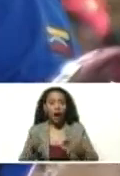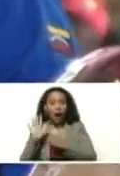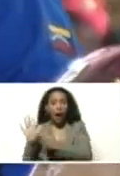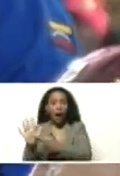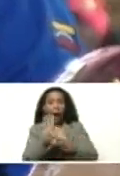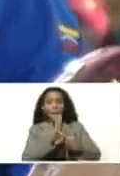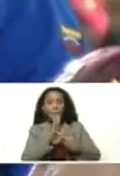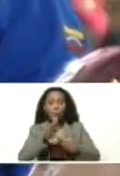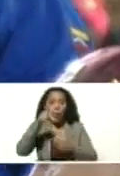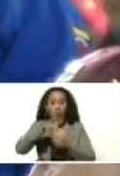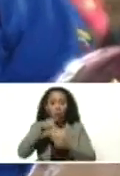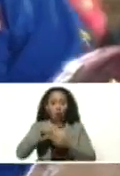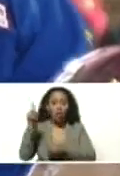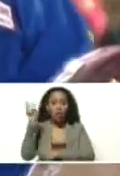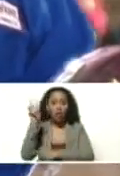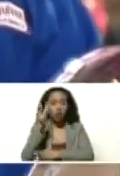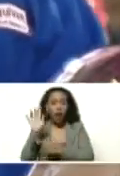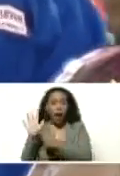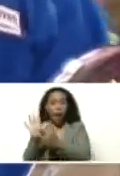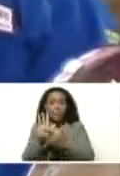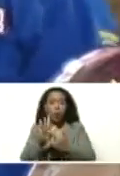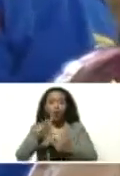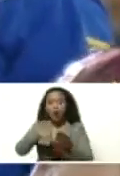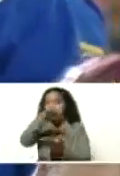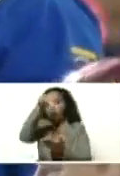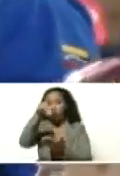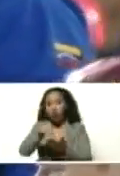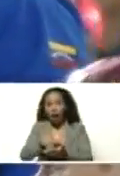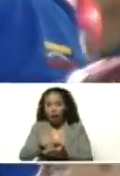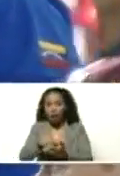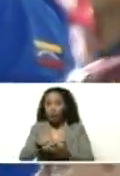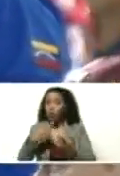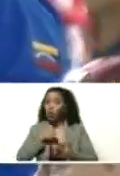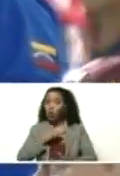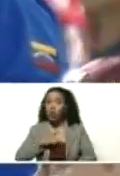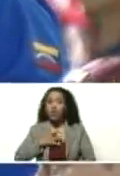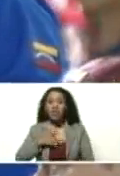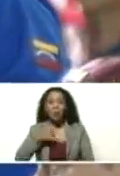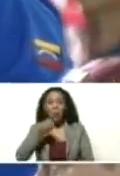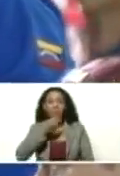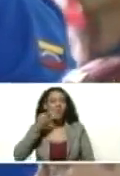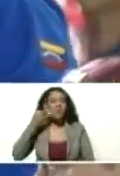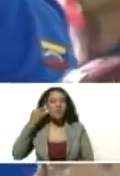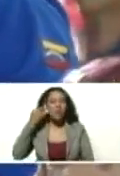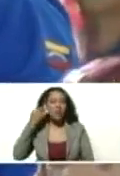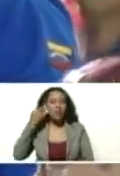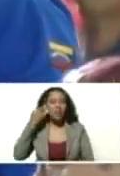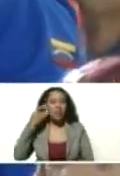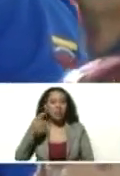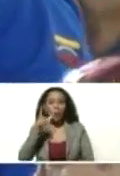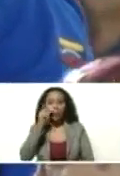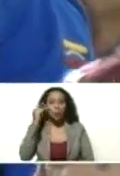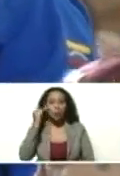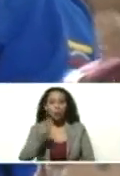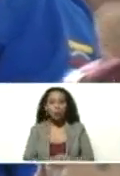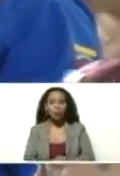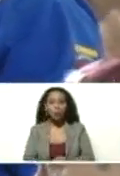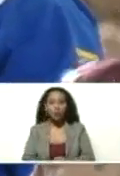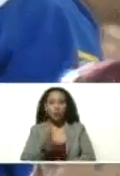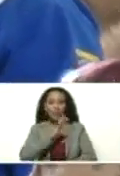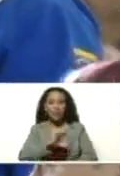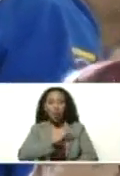de Pequibén sea un ejemplo nacional, de las que nos sentimos orgullosas y orgullosos.